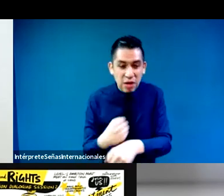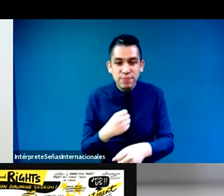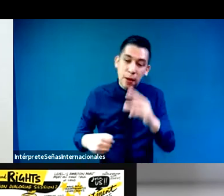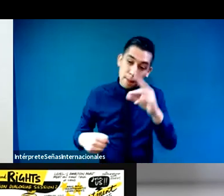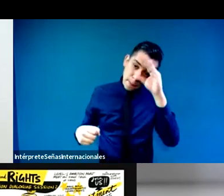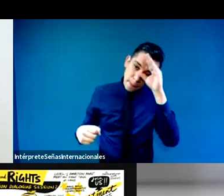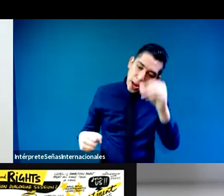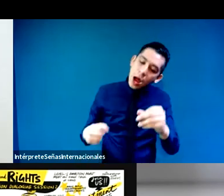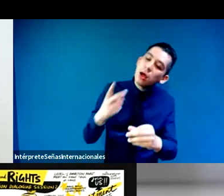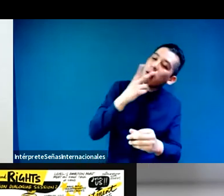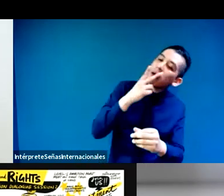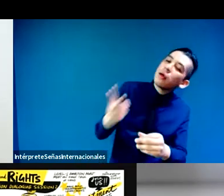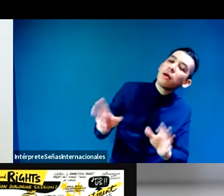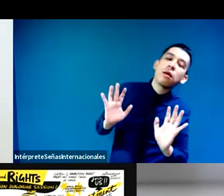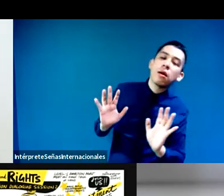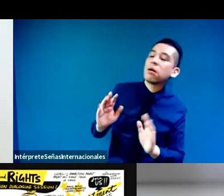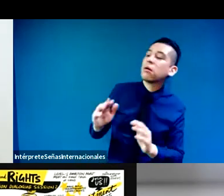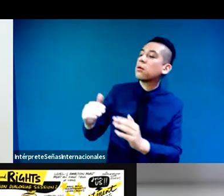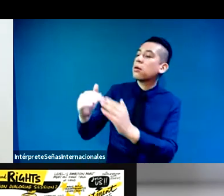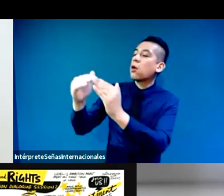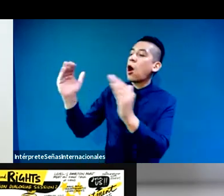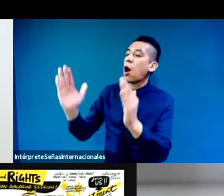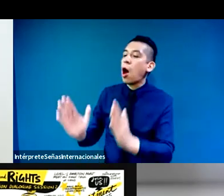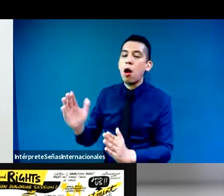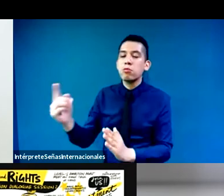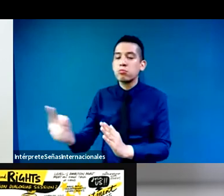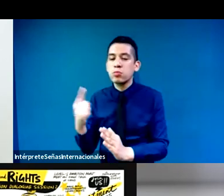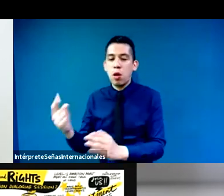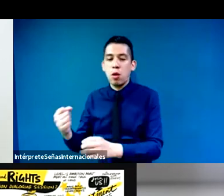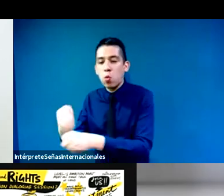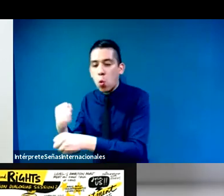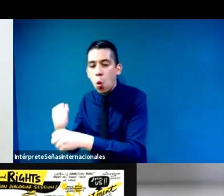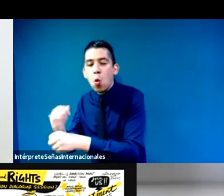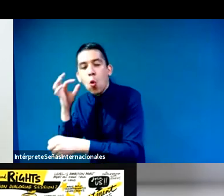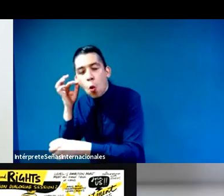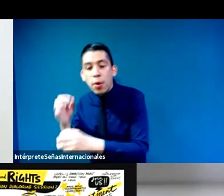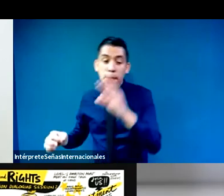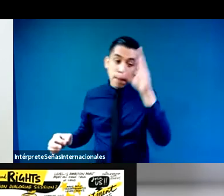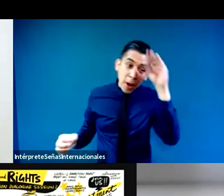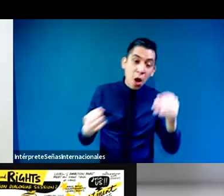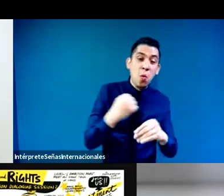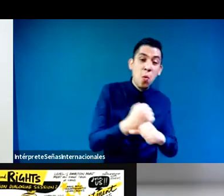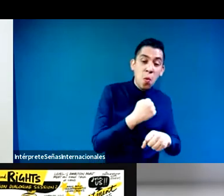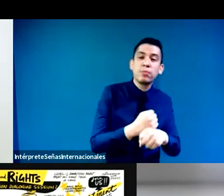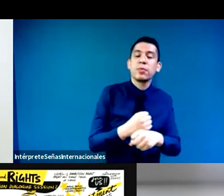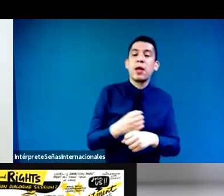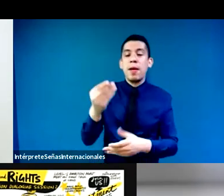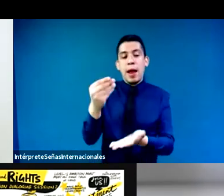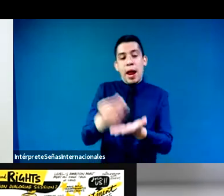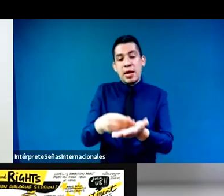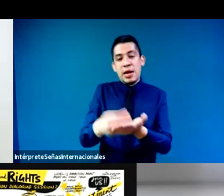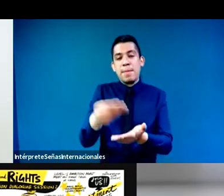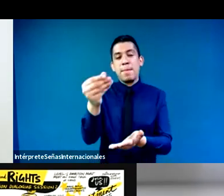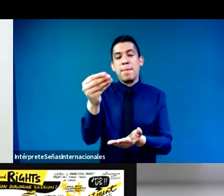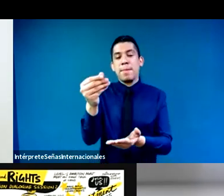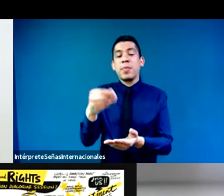y al trabajo doméstico. A su vez, siguen subvencionando toda la economía. Esta cifra es más caótica